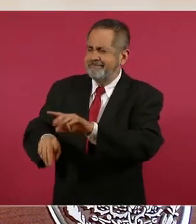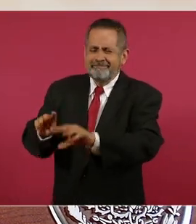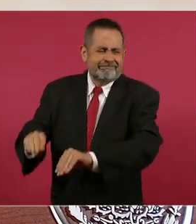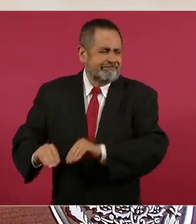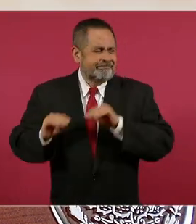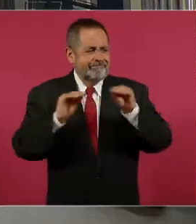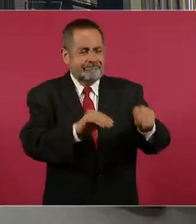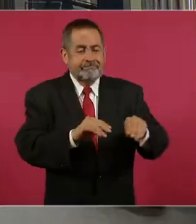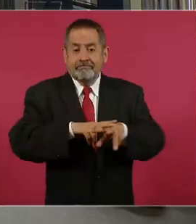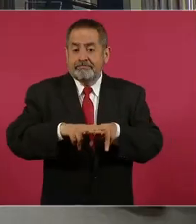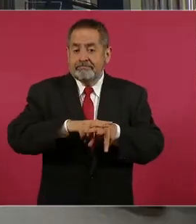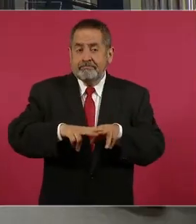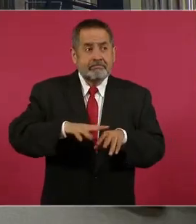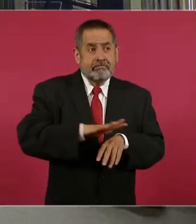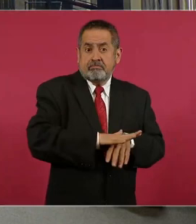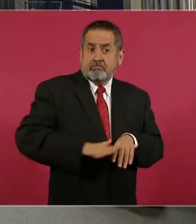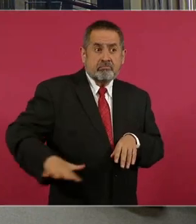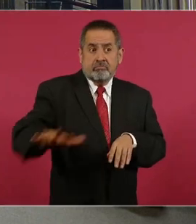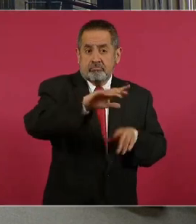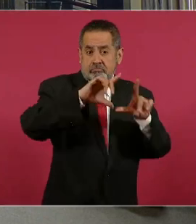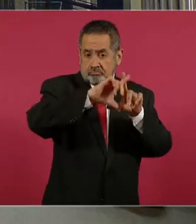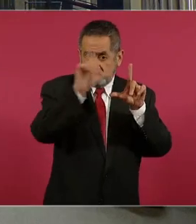todas las vías,